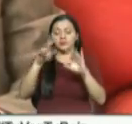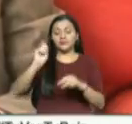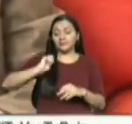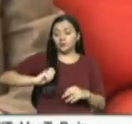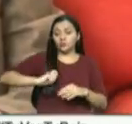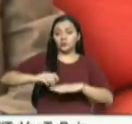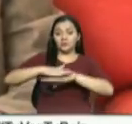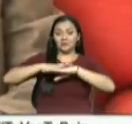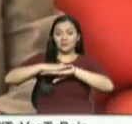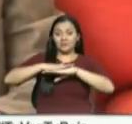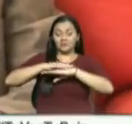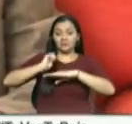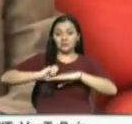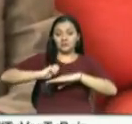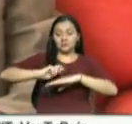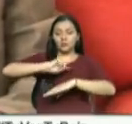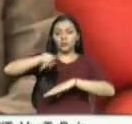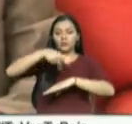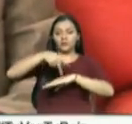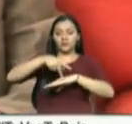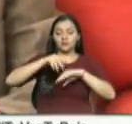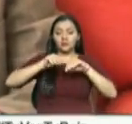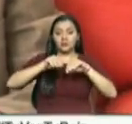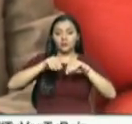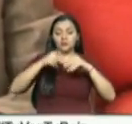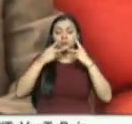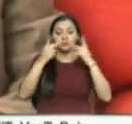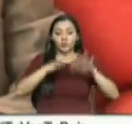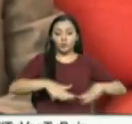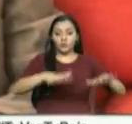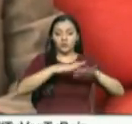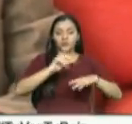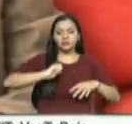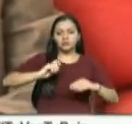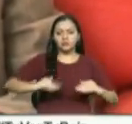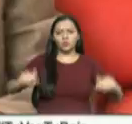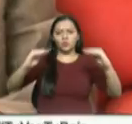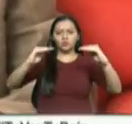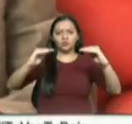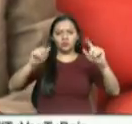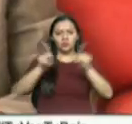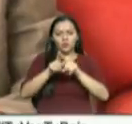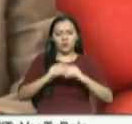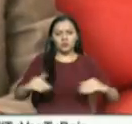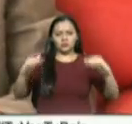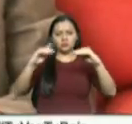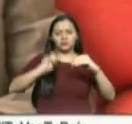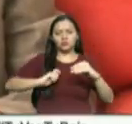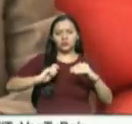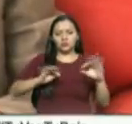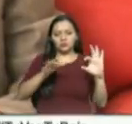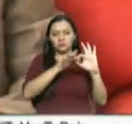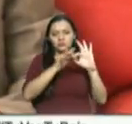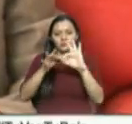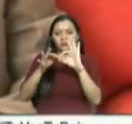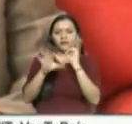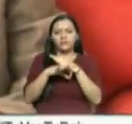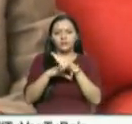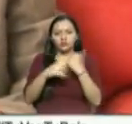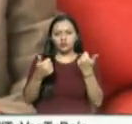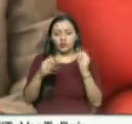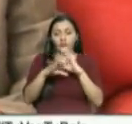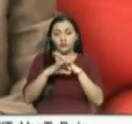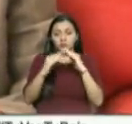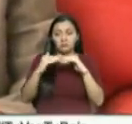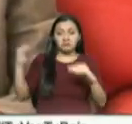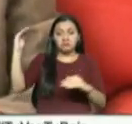remuneración de las y los profesionales de la educación pública será justa y equitativa con relación a sus funciones,